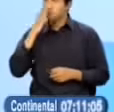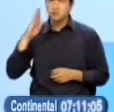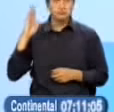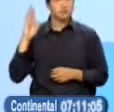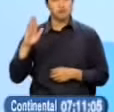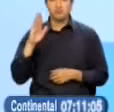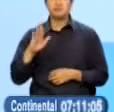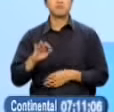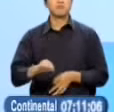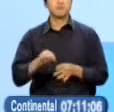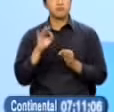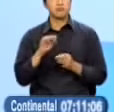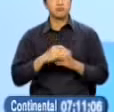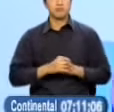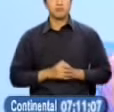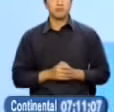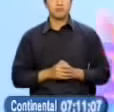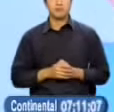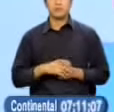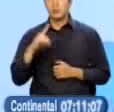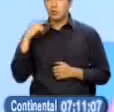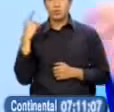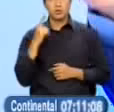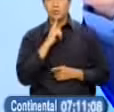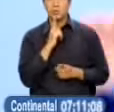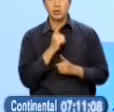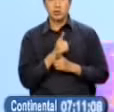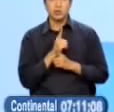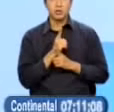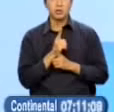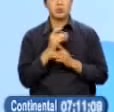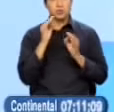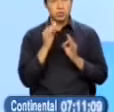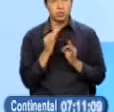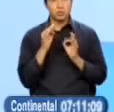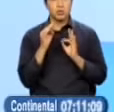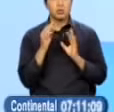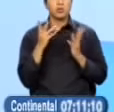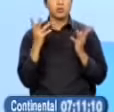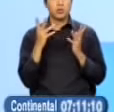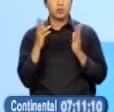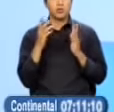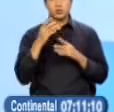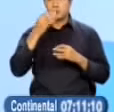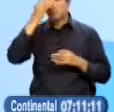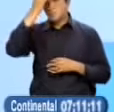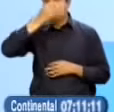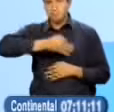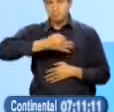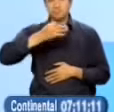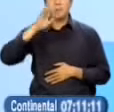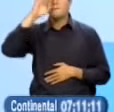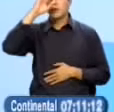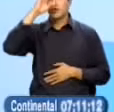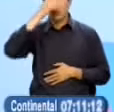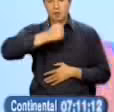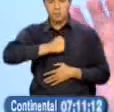digamos yo creo que hemos actuado de forma de apegado a nuestras convicciones democráticas